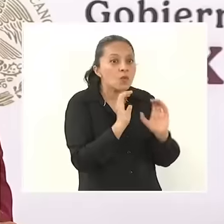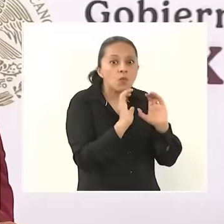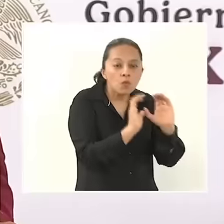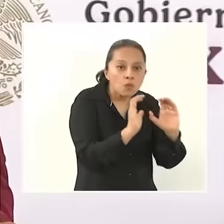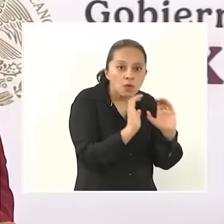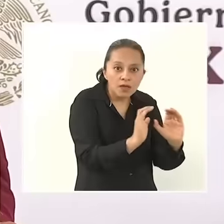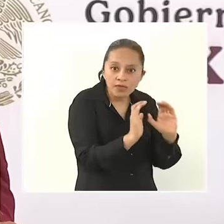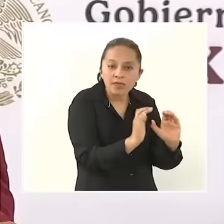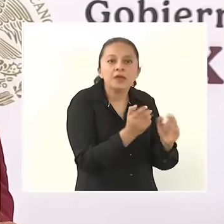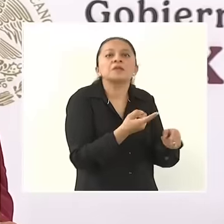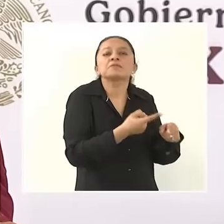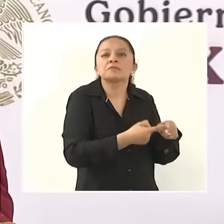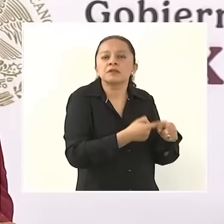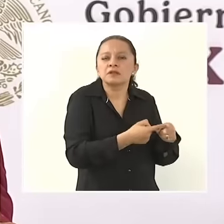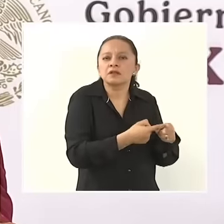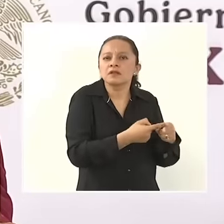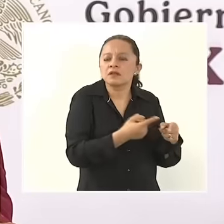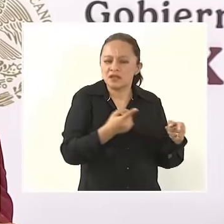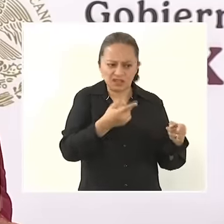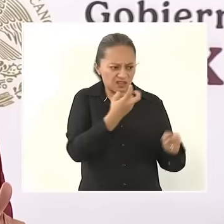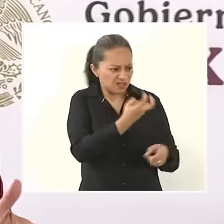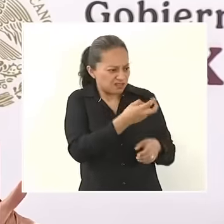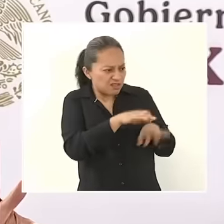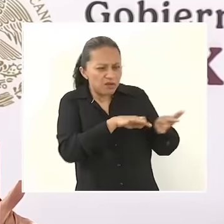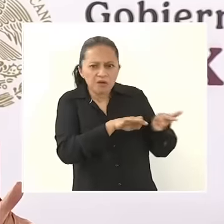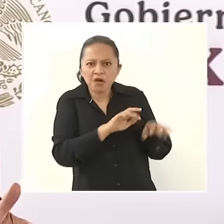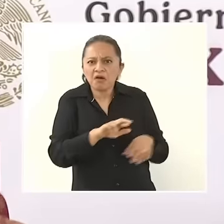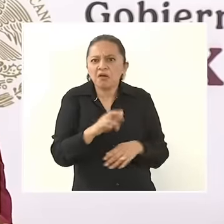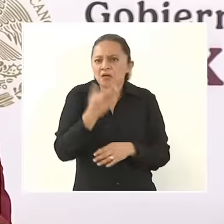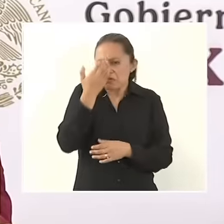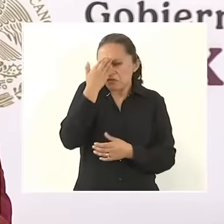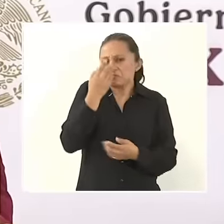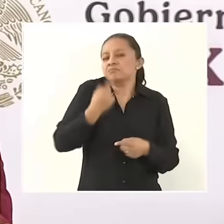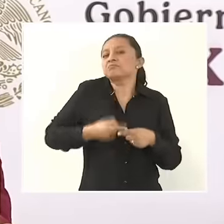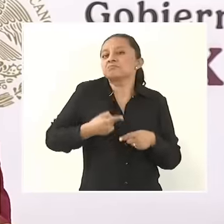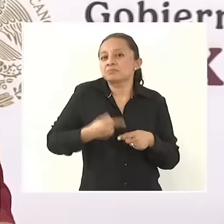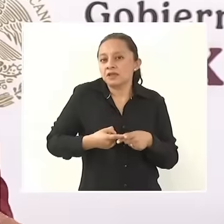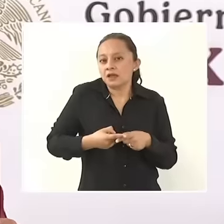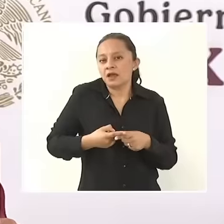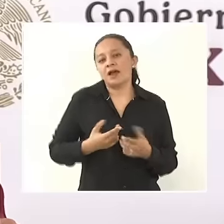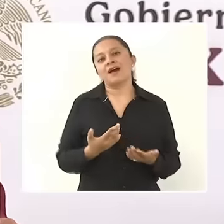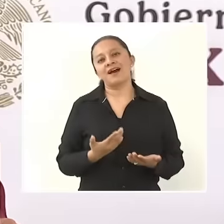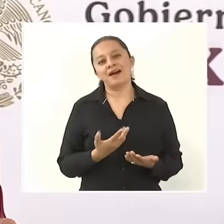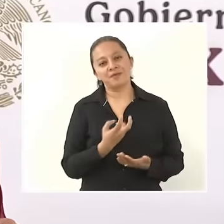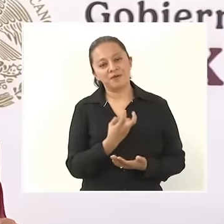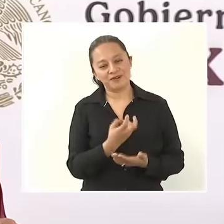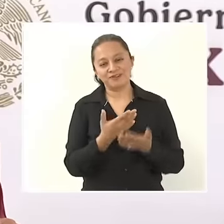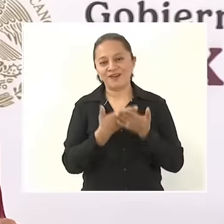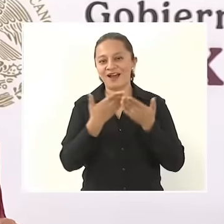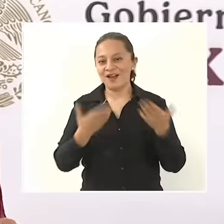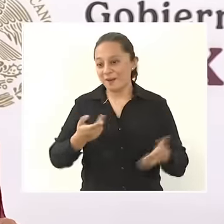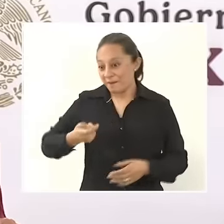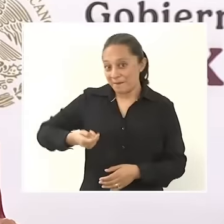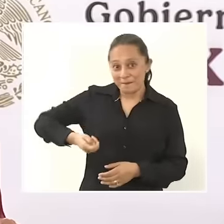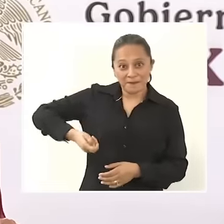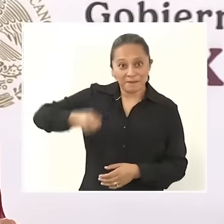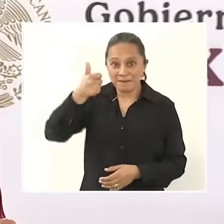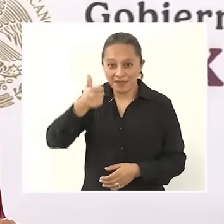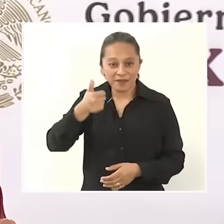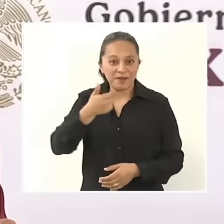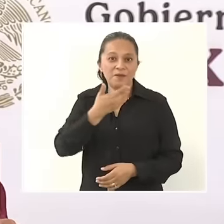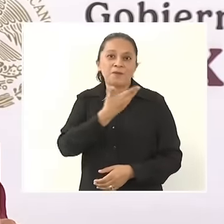¿Y quién reconoce ese trabajo? Pues como hay una mujer presidenta, por primera vez vamos